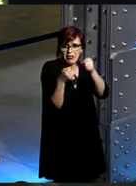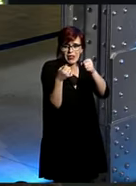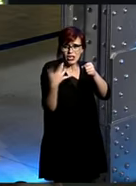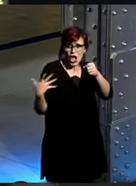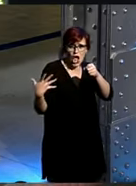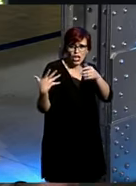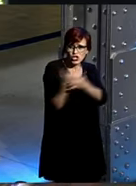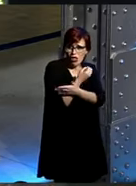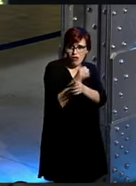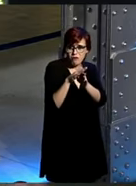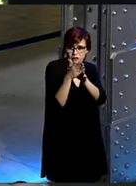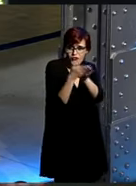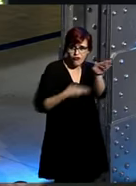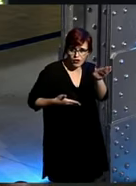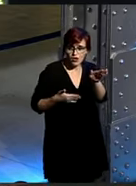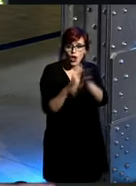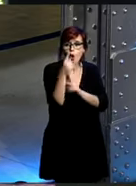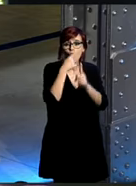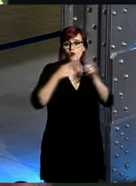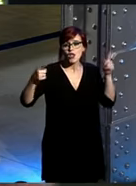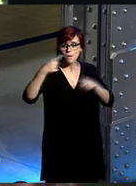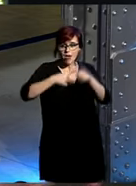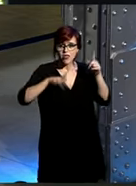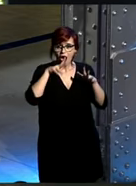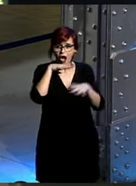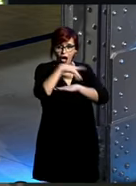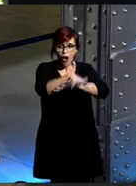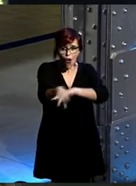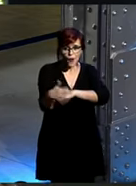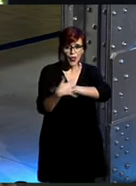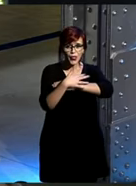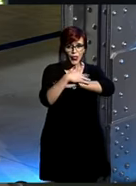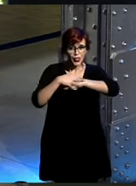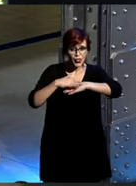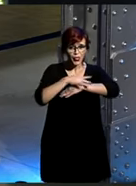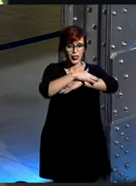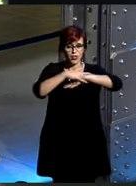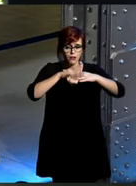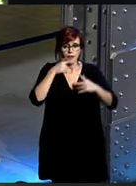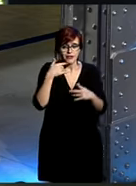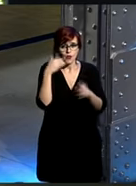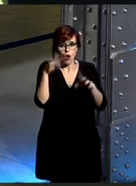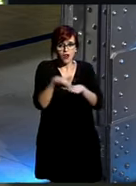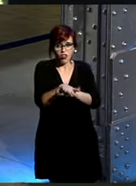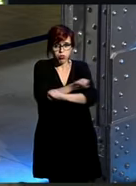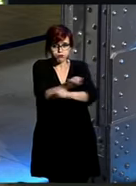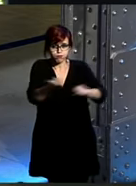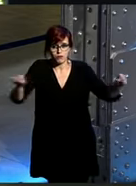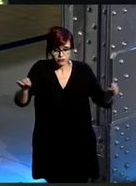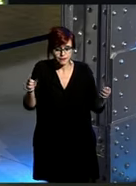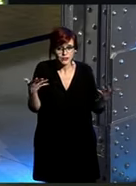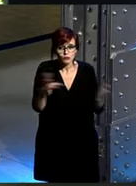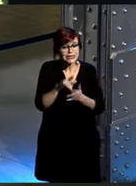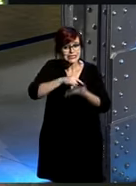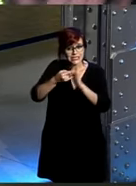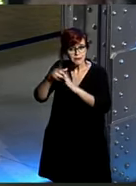está totalmente aniquilada. Un año y medio en el agua del barco es como si le hubiese pasado una bomba, un soplete y lo destruye. Bueno, el sistema